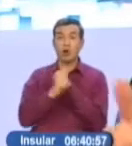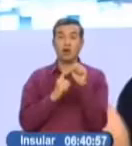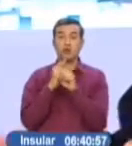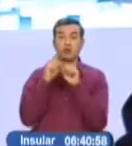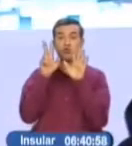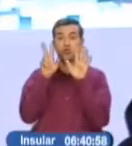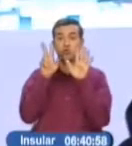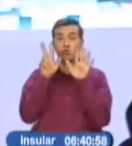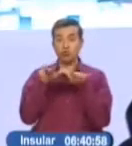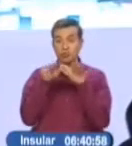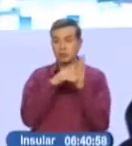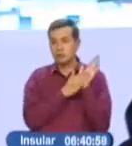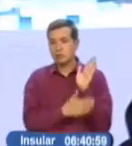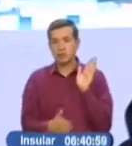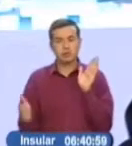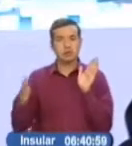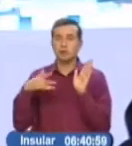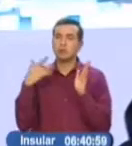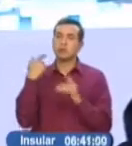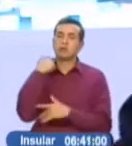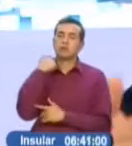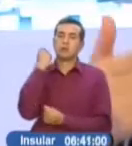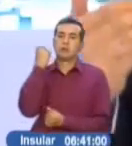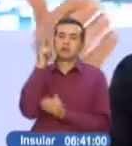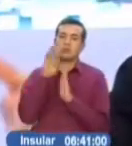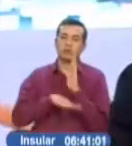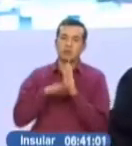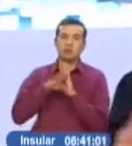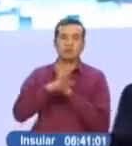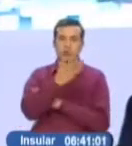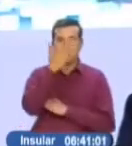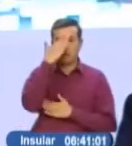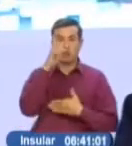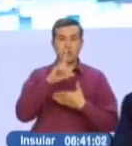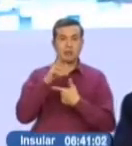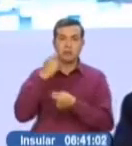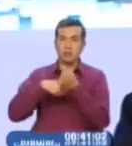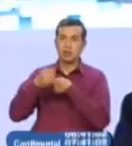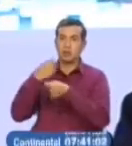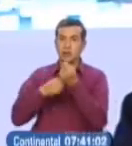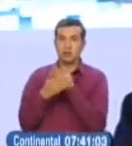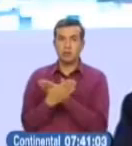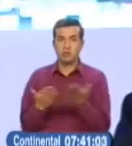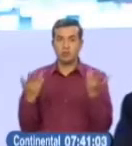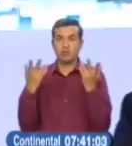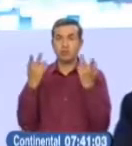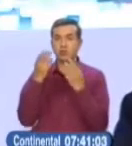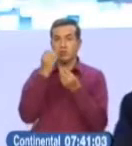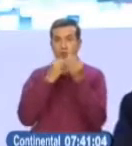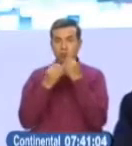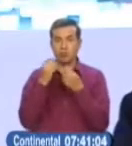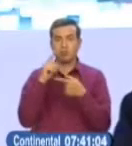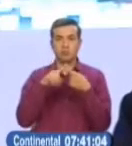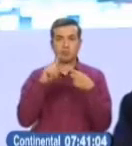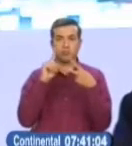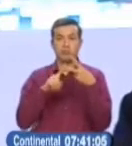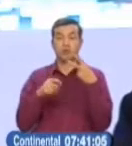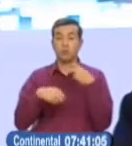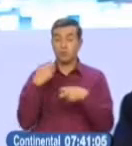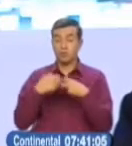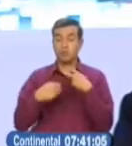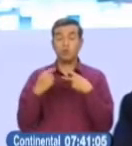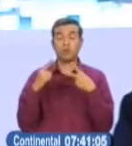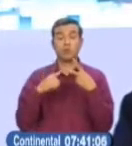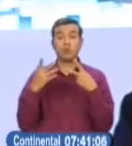afecta directamente a las economías latinoamericanas, que son tradicionalmente exportadoras de materias primas y alimentos. El otro problema que